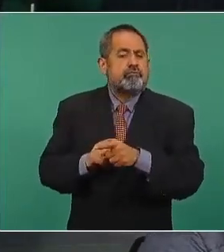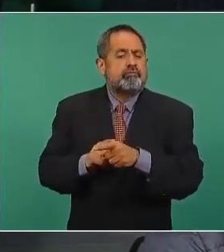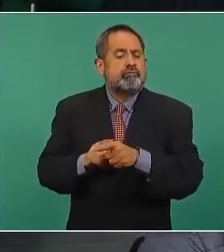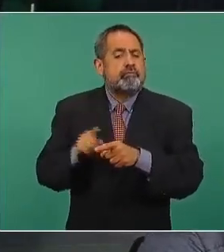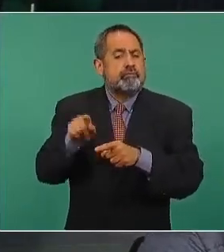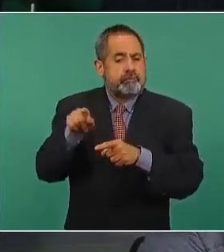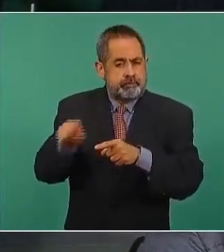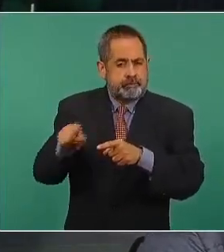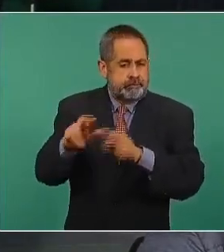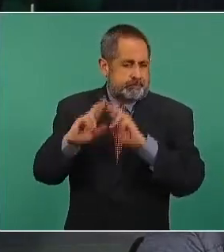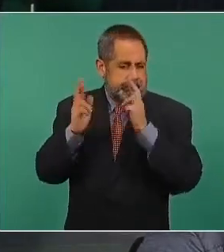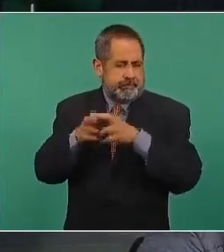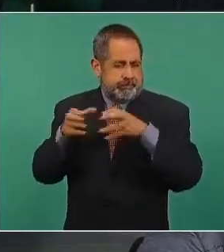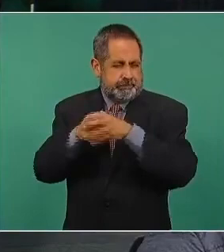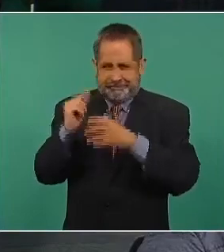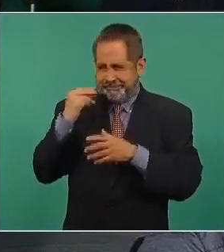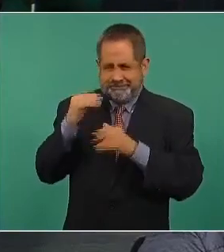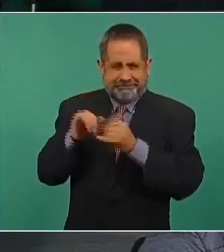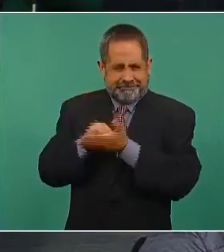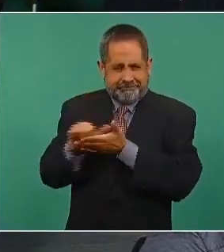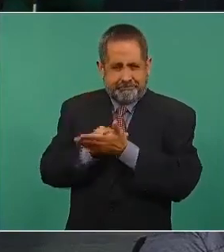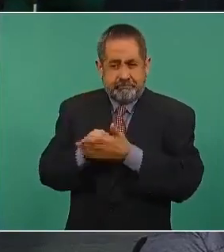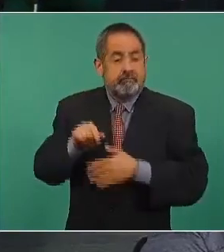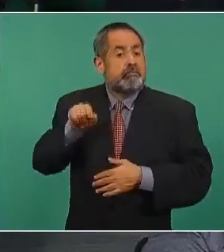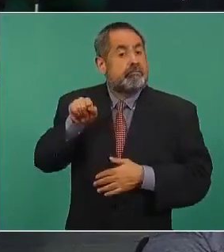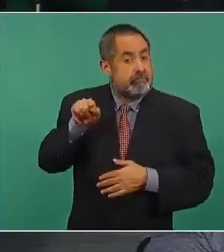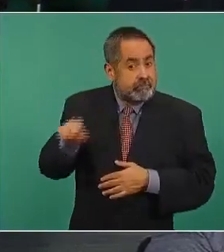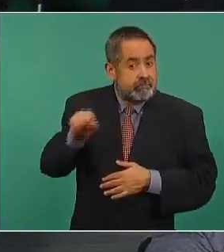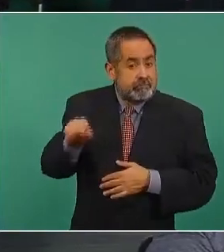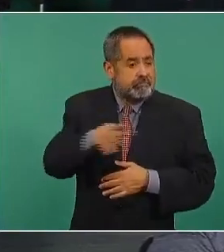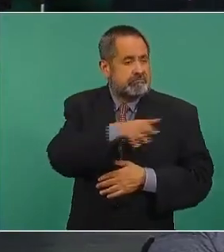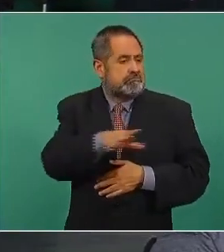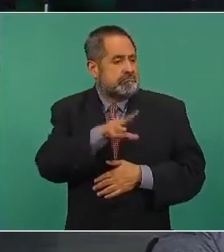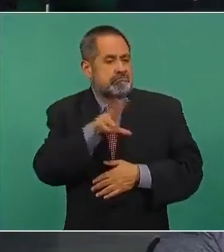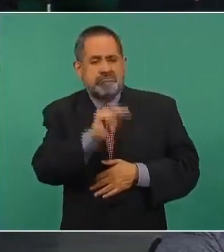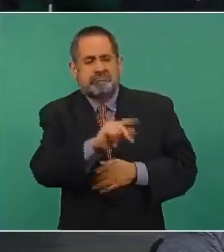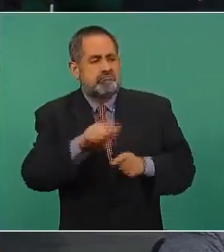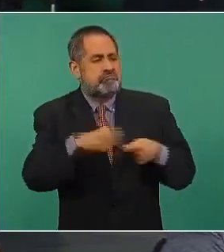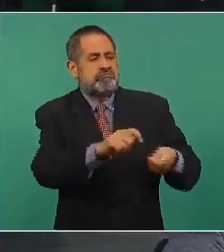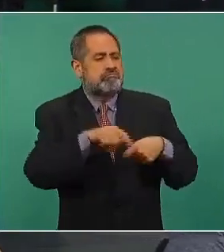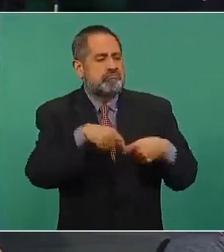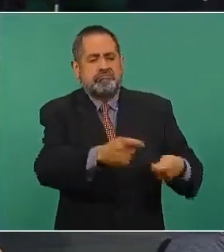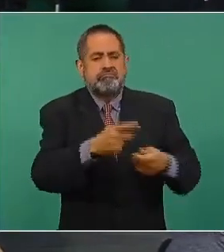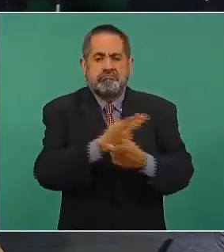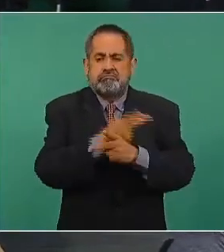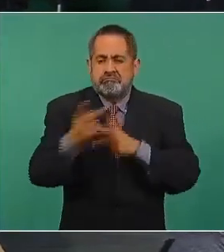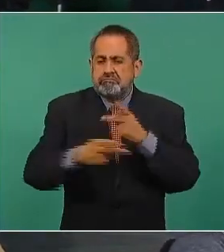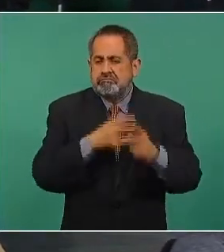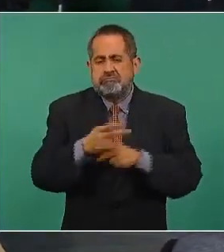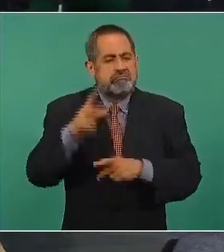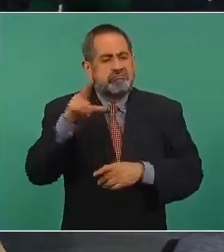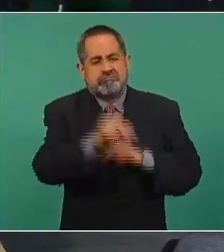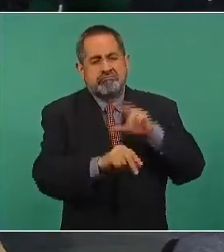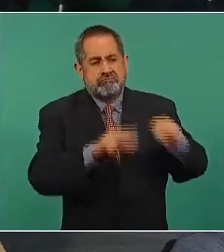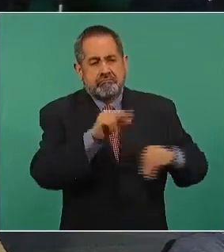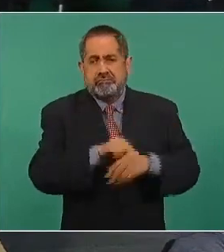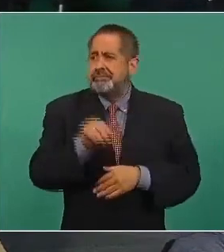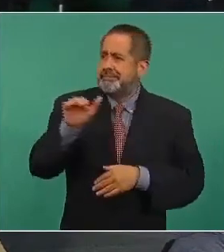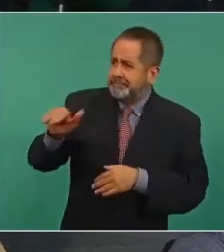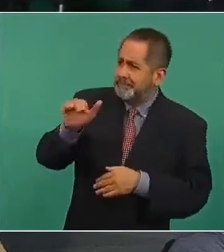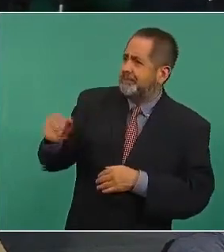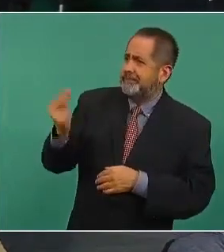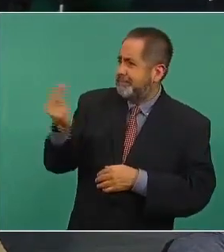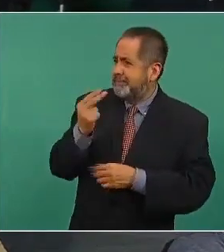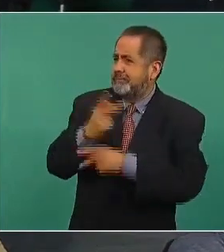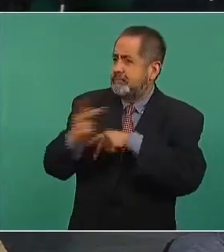ahí en la reunión que tuvo, pues les negó entregarles el pasaporte. Por más que fueron, lo buscaron,